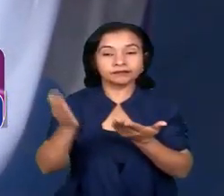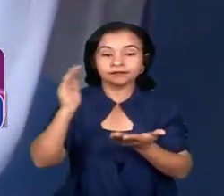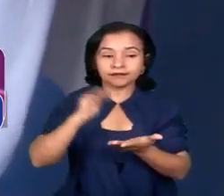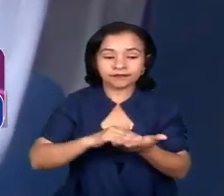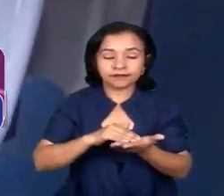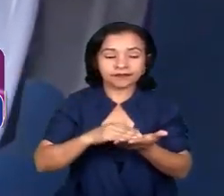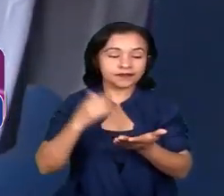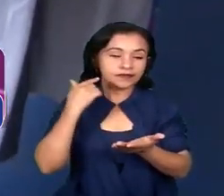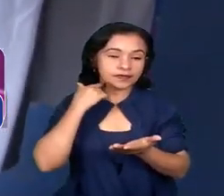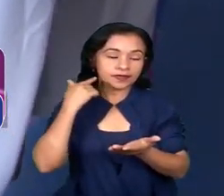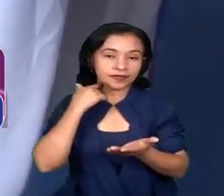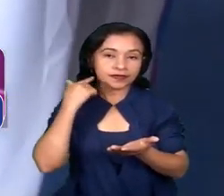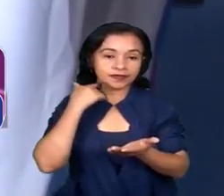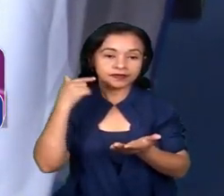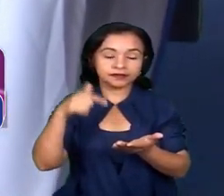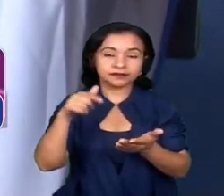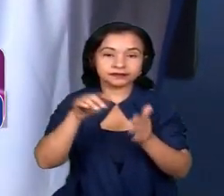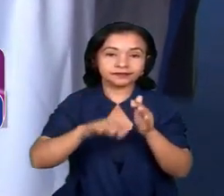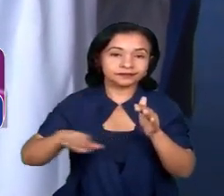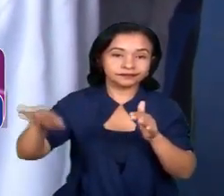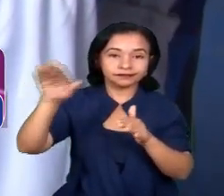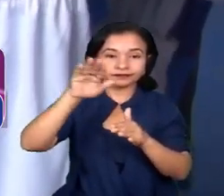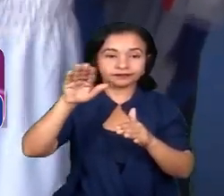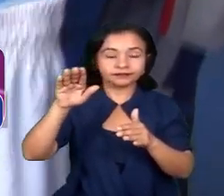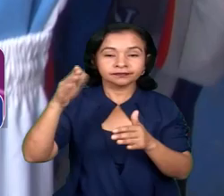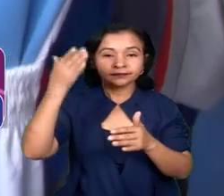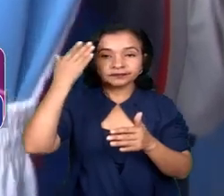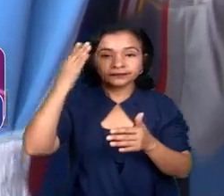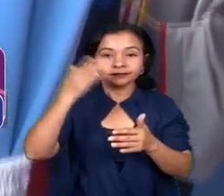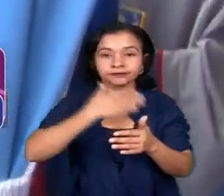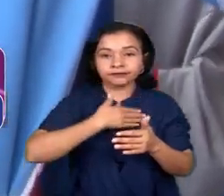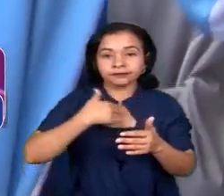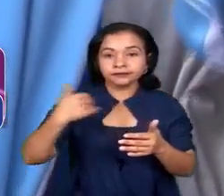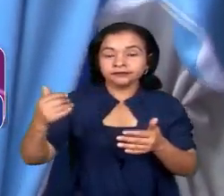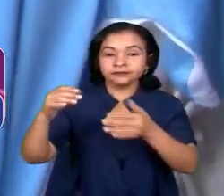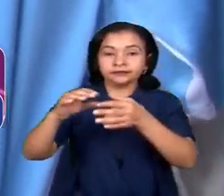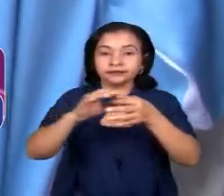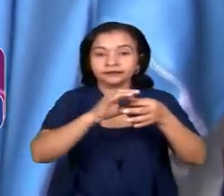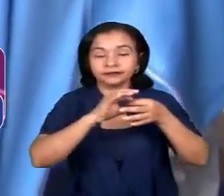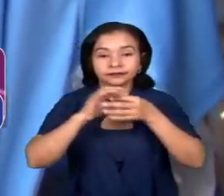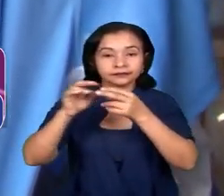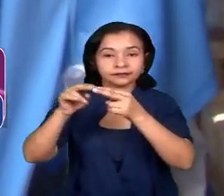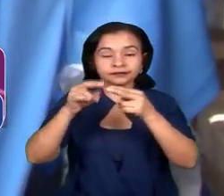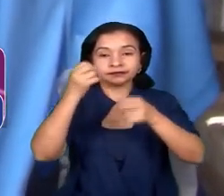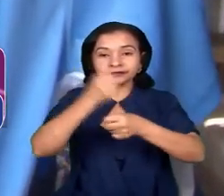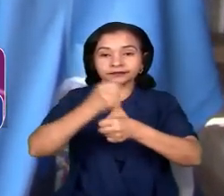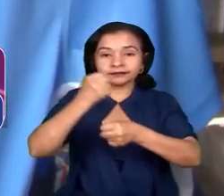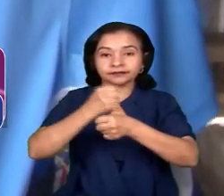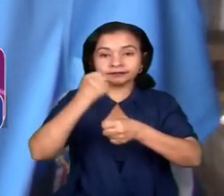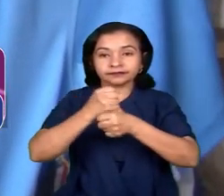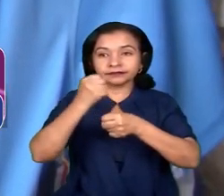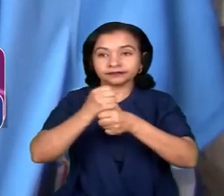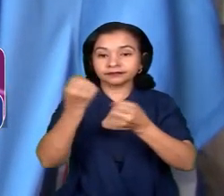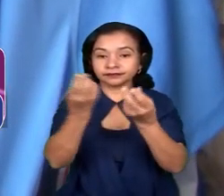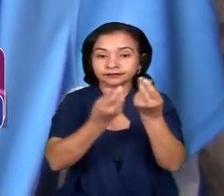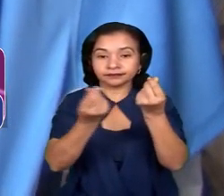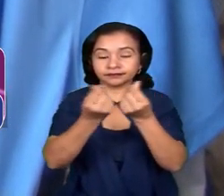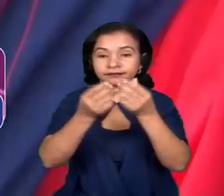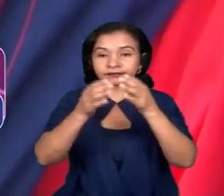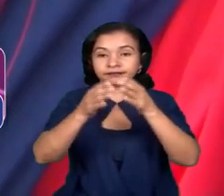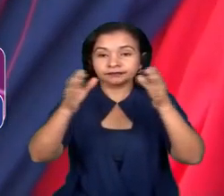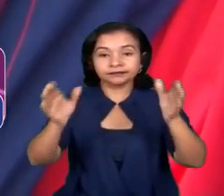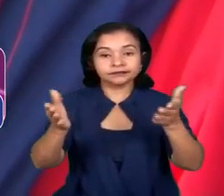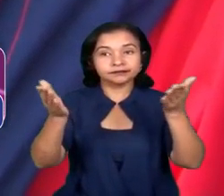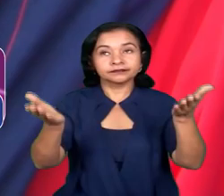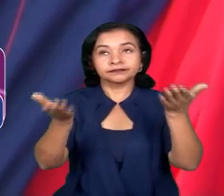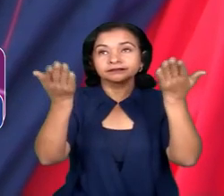siempre la ha tenido, pero hoy más que nunca sabe que nosotros somos los mejores aliados del trabajo para levantar la economía. Ese es